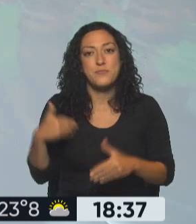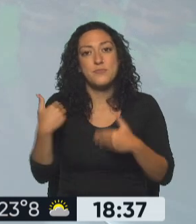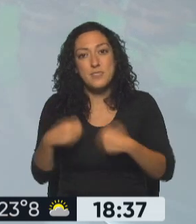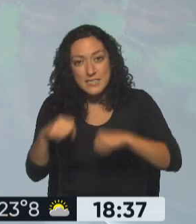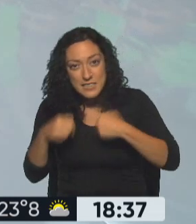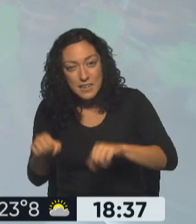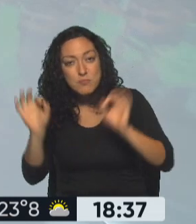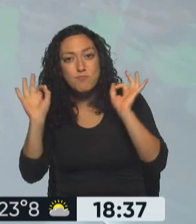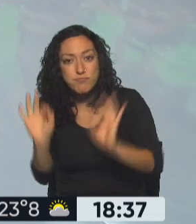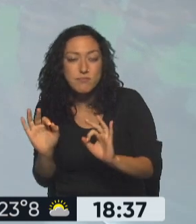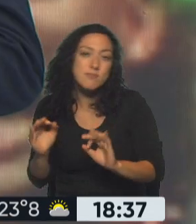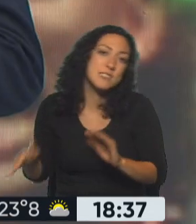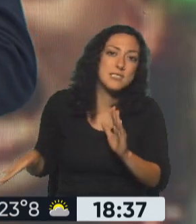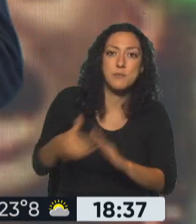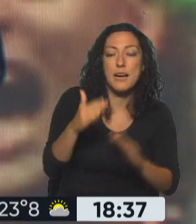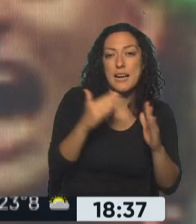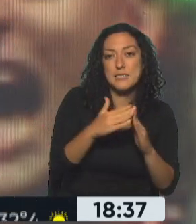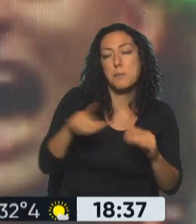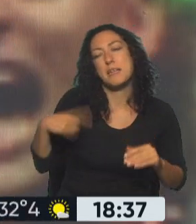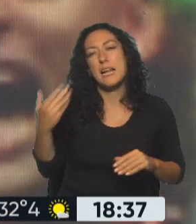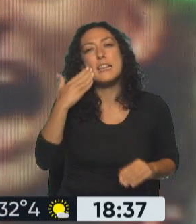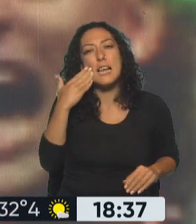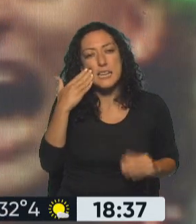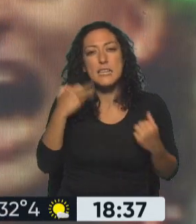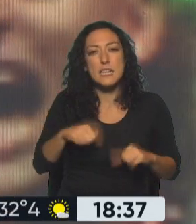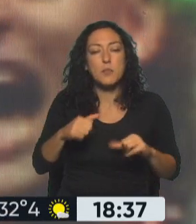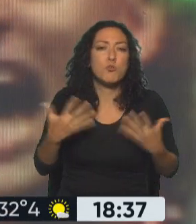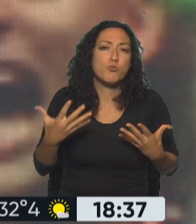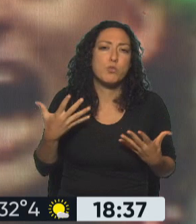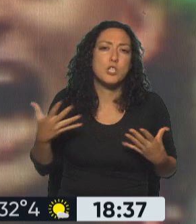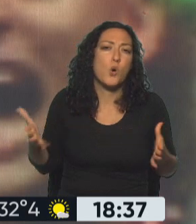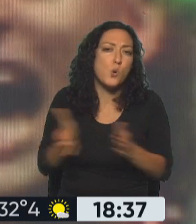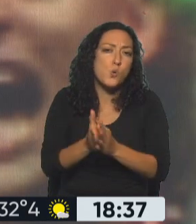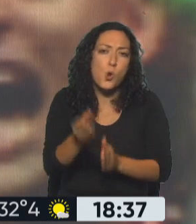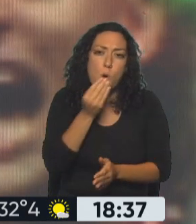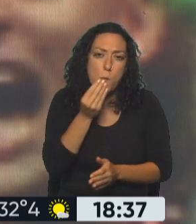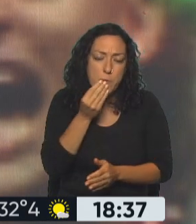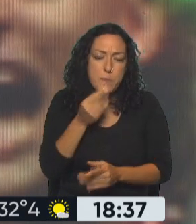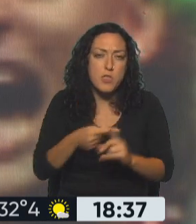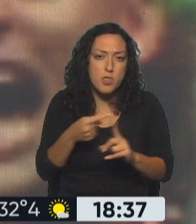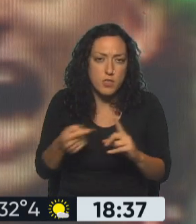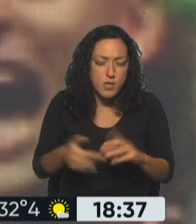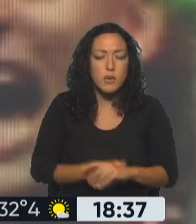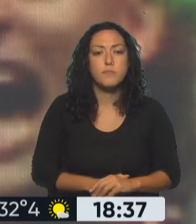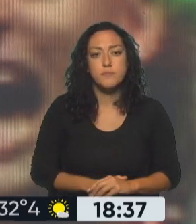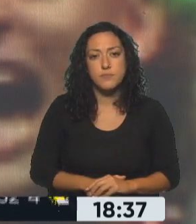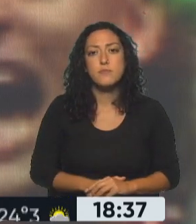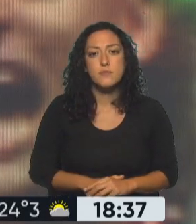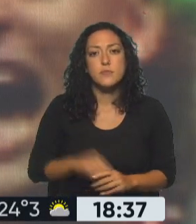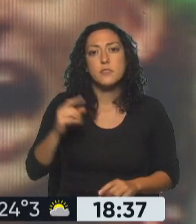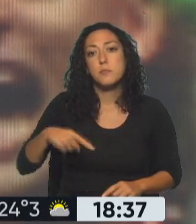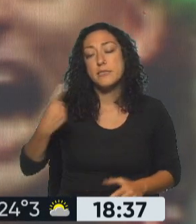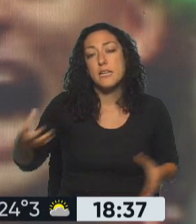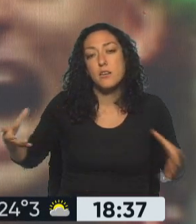Mañana va a haber entrenamiento por la tarde, por supuesto que van a almorzar juntos. Mañana comienza. Mañana. Claro, mañana van a estar